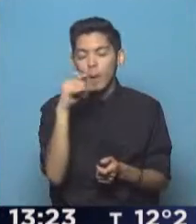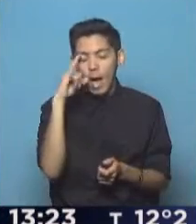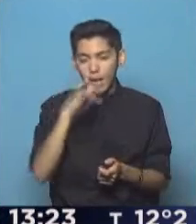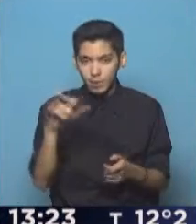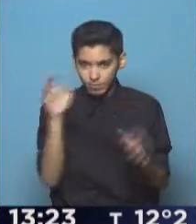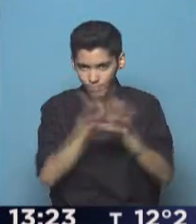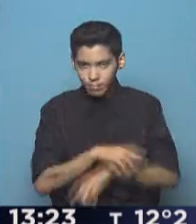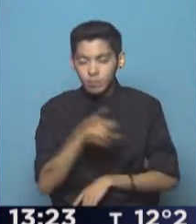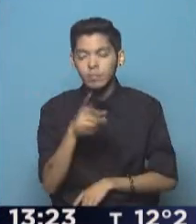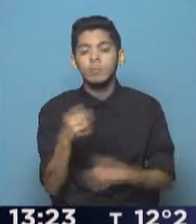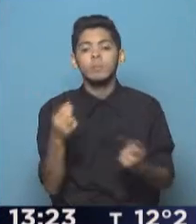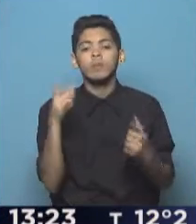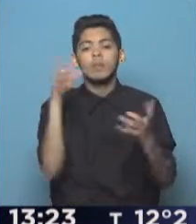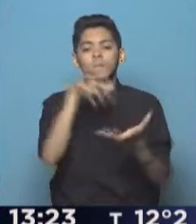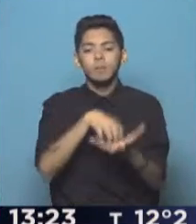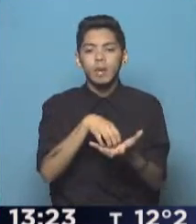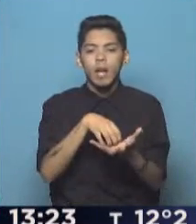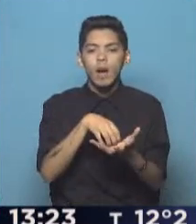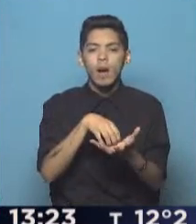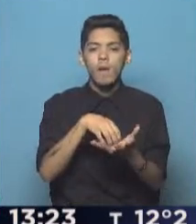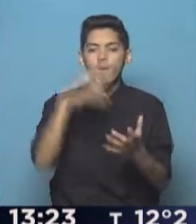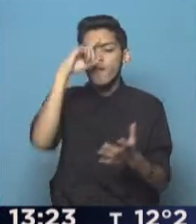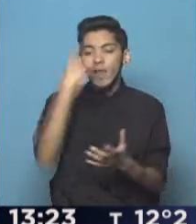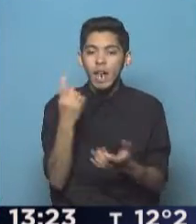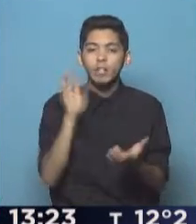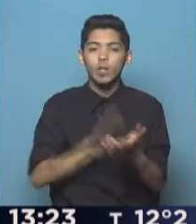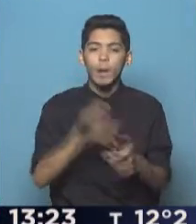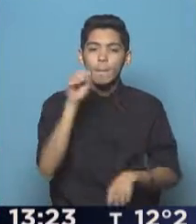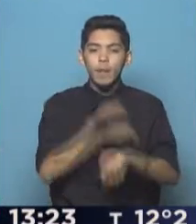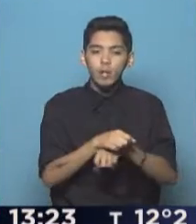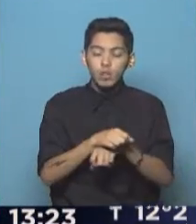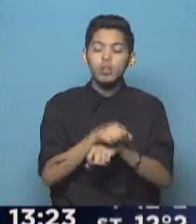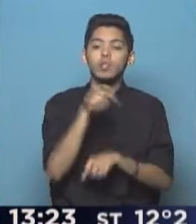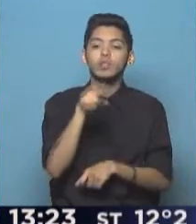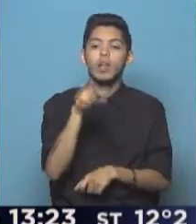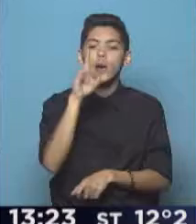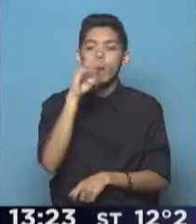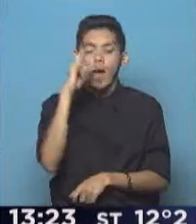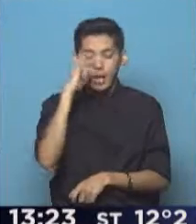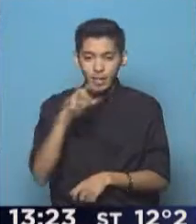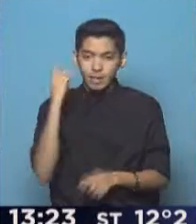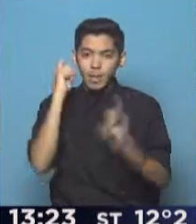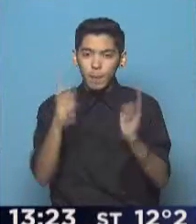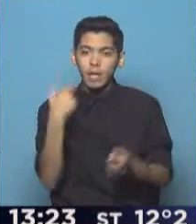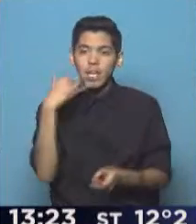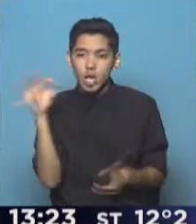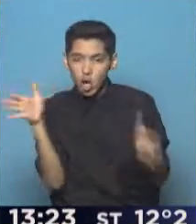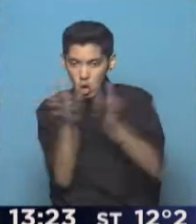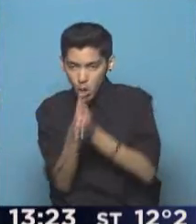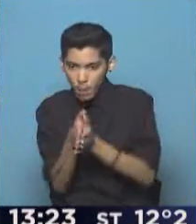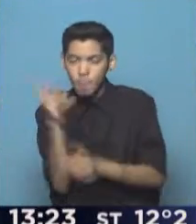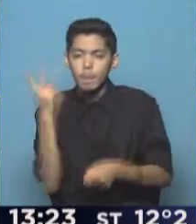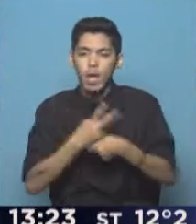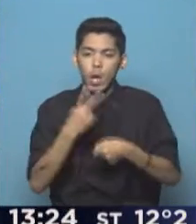Alejandro, porque la Cámara Federal acaba de confirmar la prisión preventiva de Lázaro Báez y de su hijo Martín. Es el